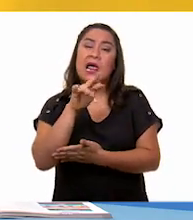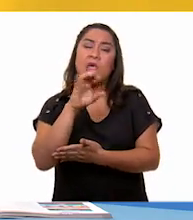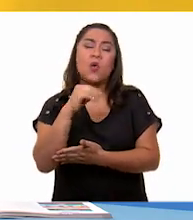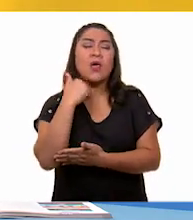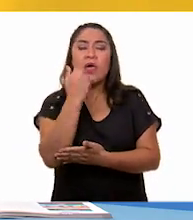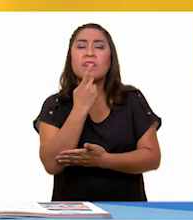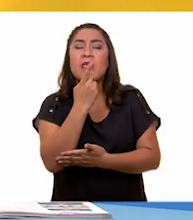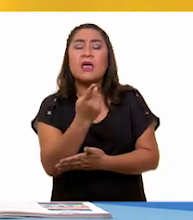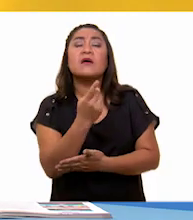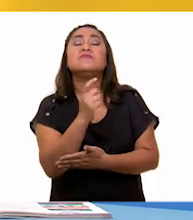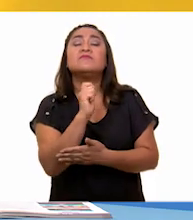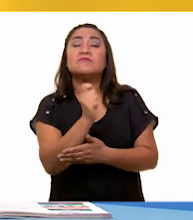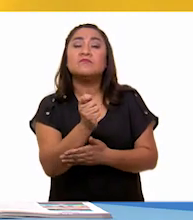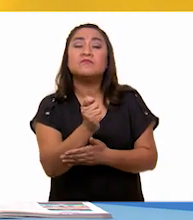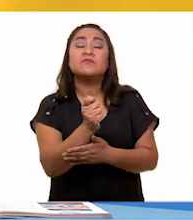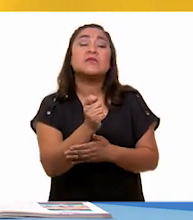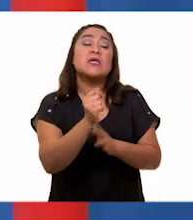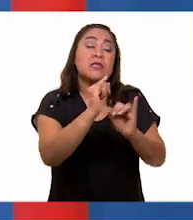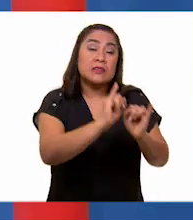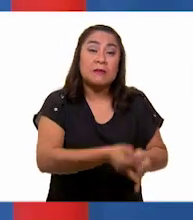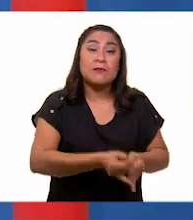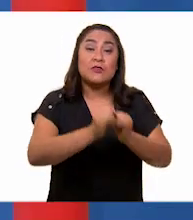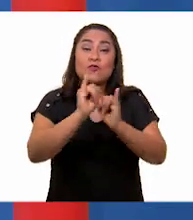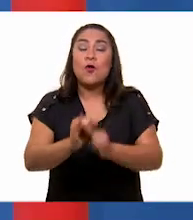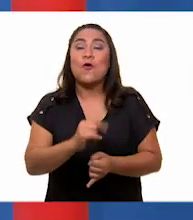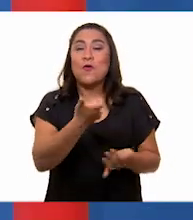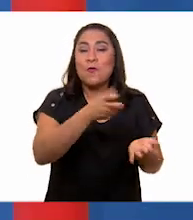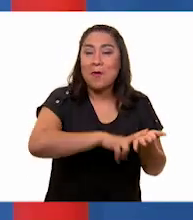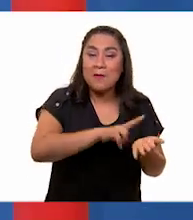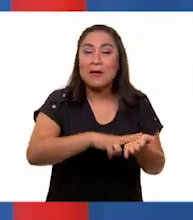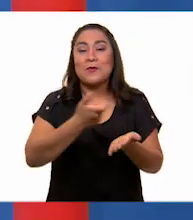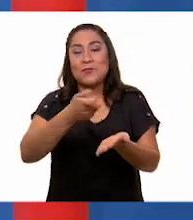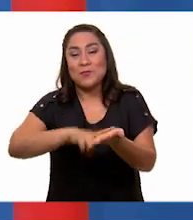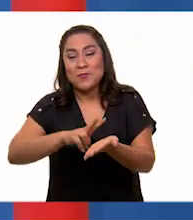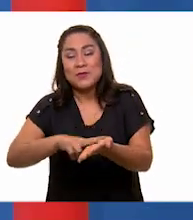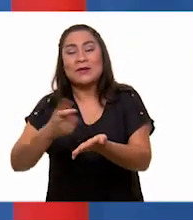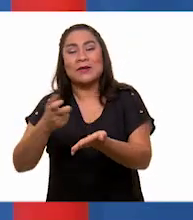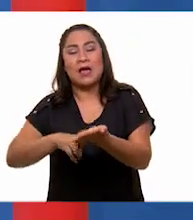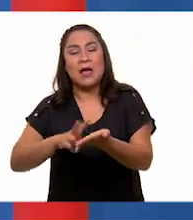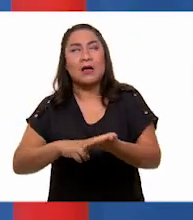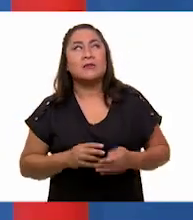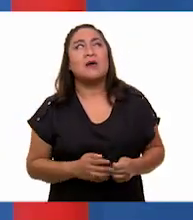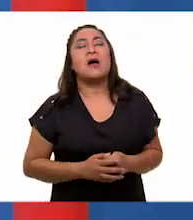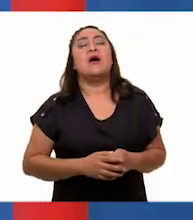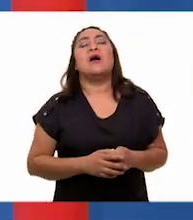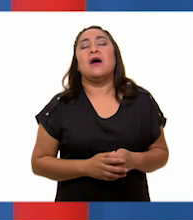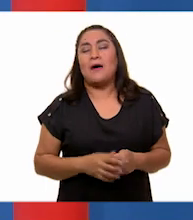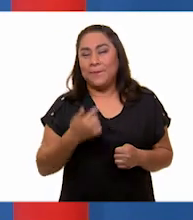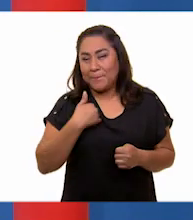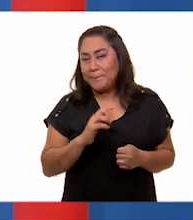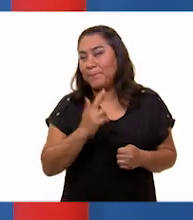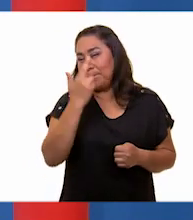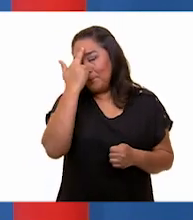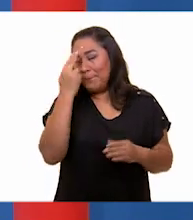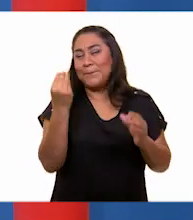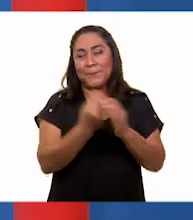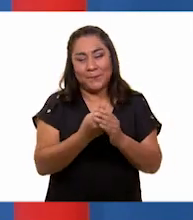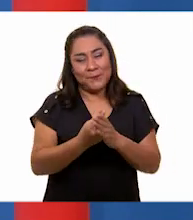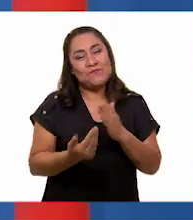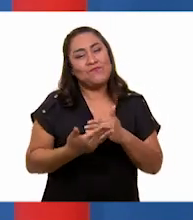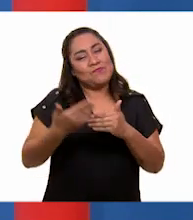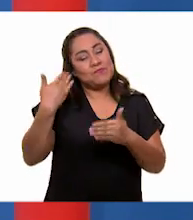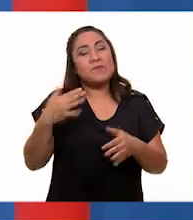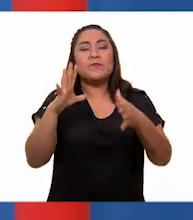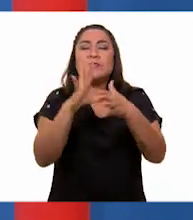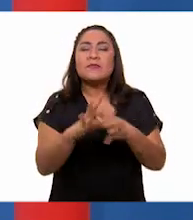o artículo en forma individual. Ah, me acabo de acordar del video que vimos en esa clase, en el cual se aplicaba el